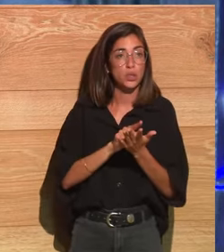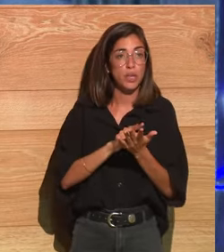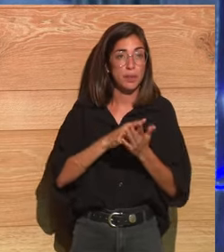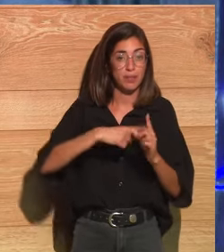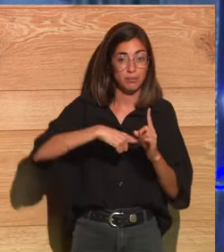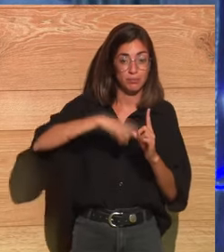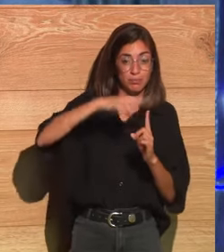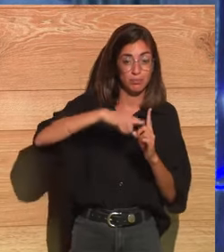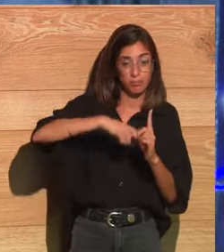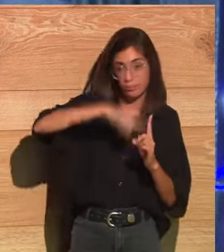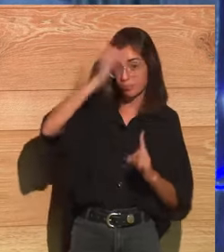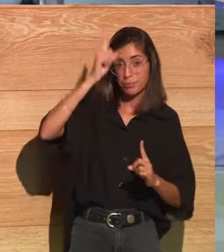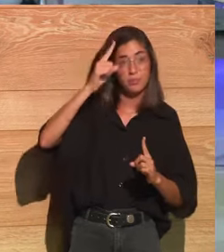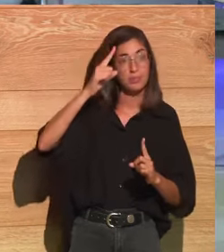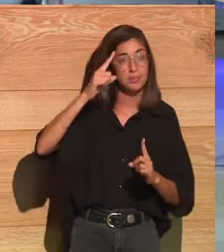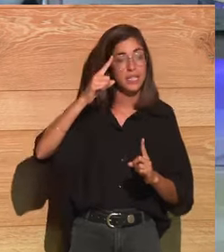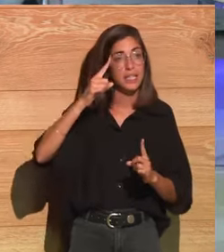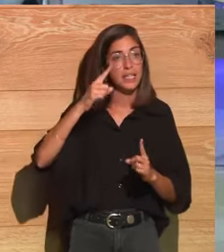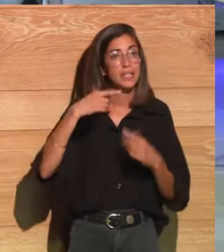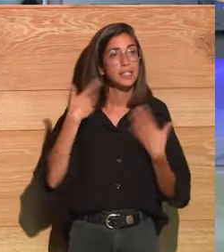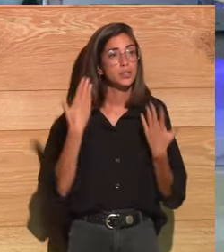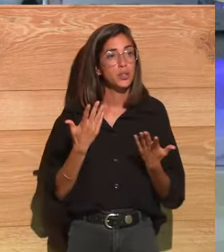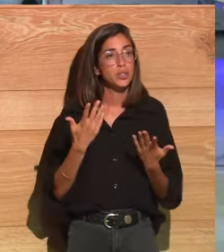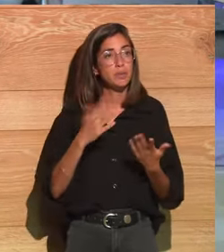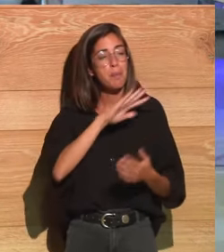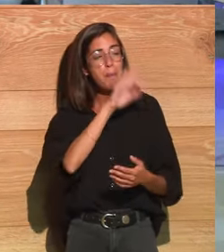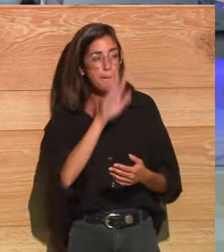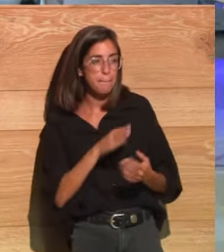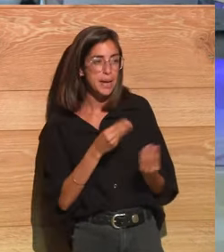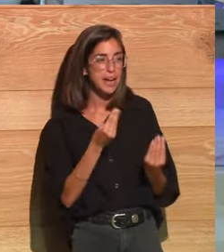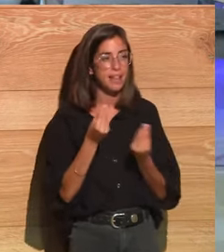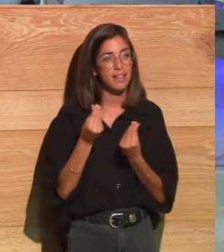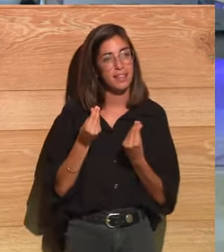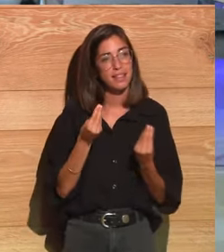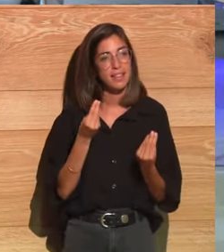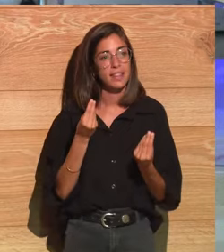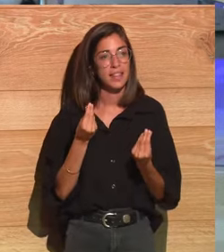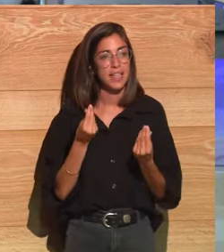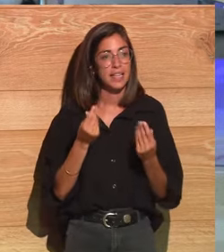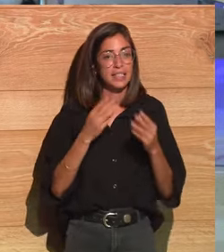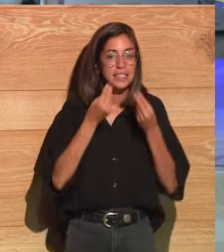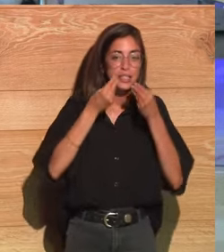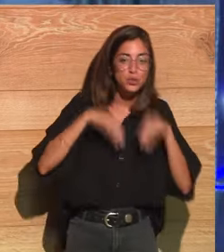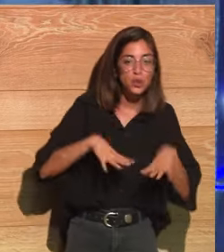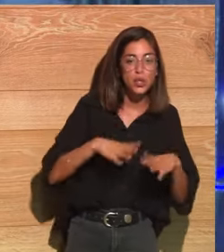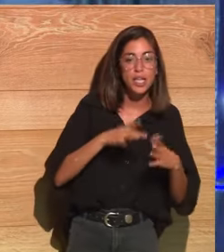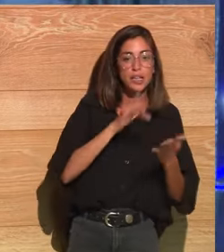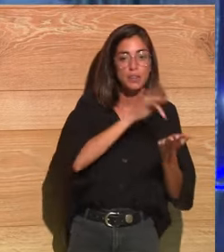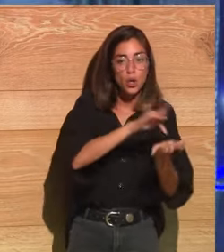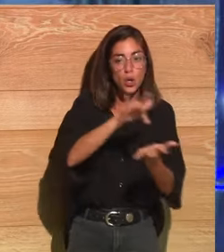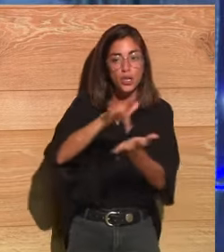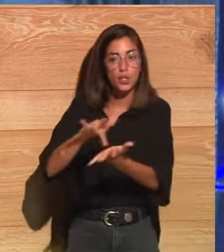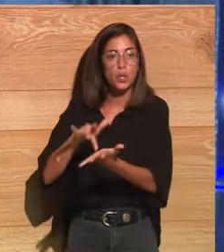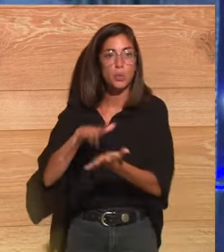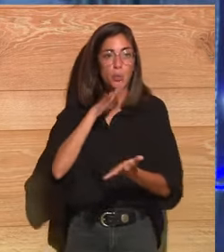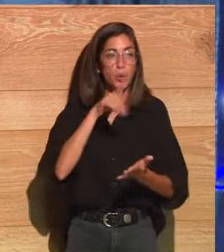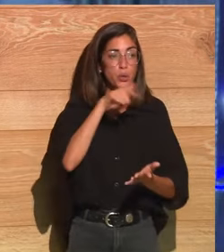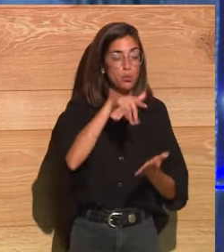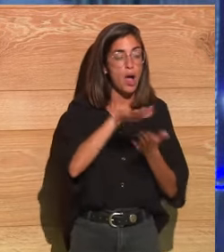del virus. Parece de alguna manera que en algunas de las historias que vas tocando, porque hablas de cáncer, hablas de pandemias, hablas